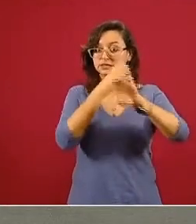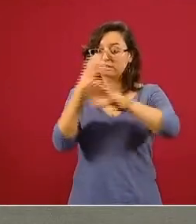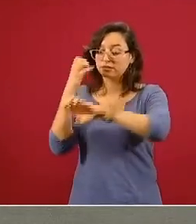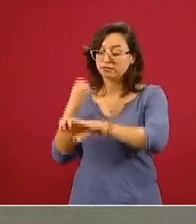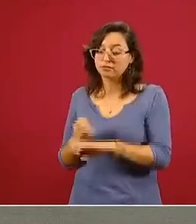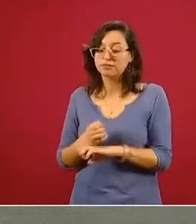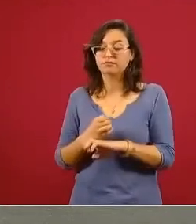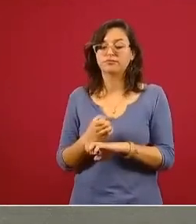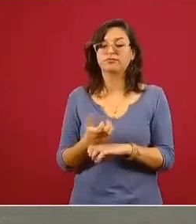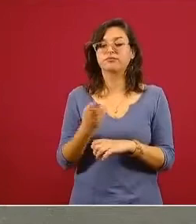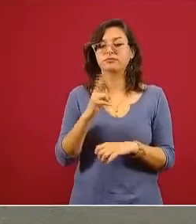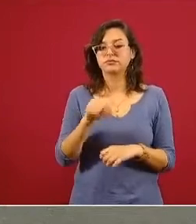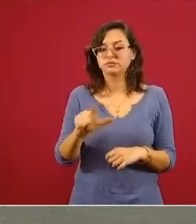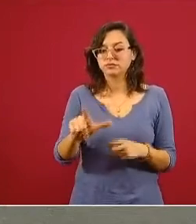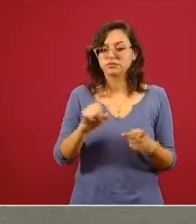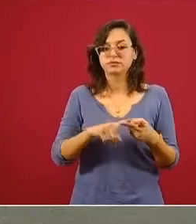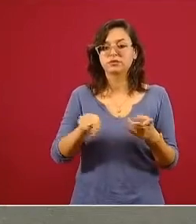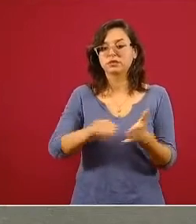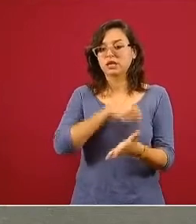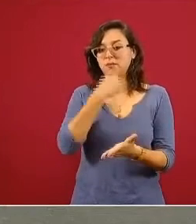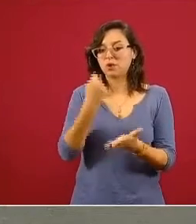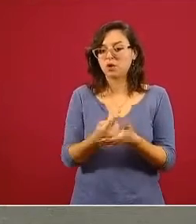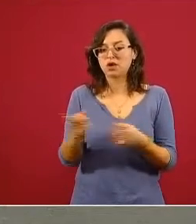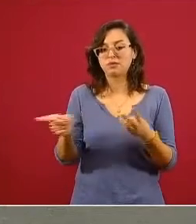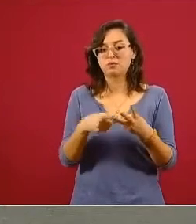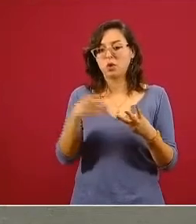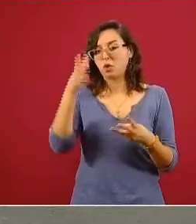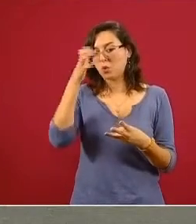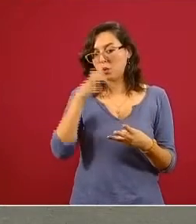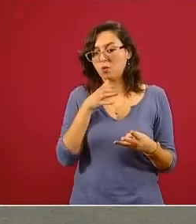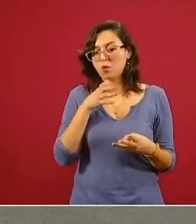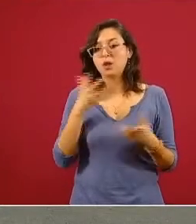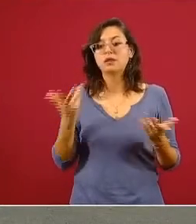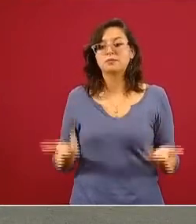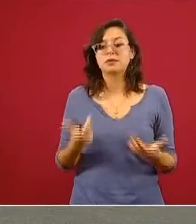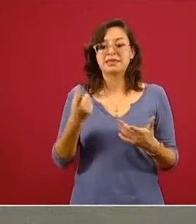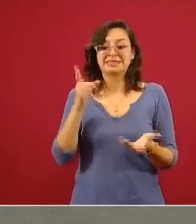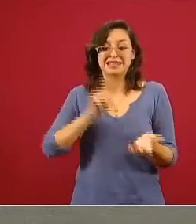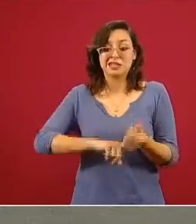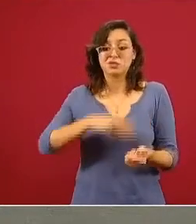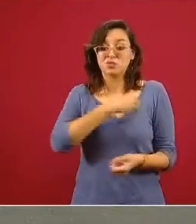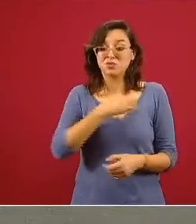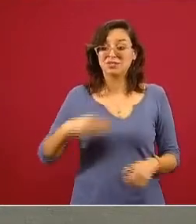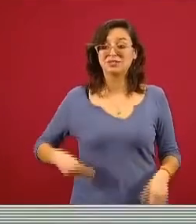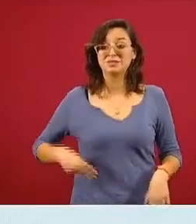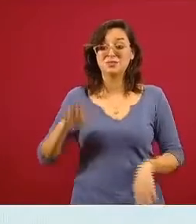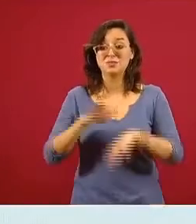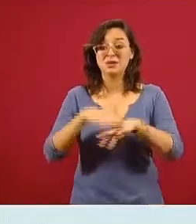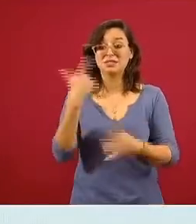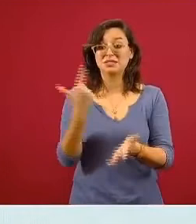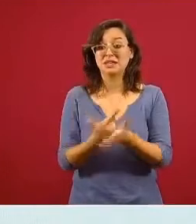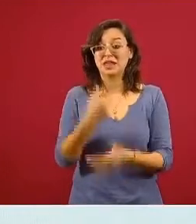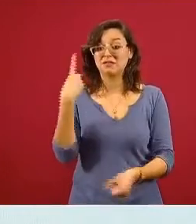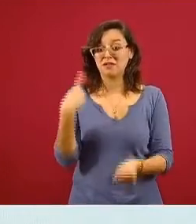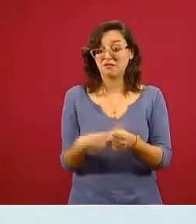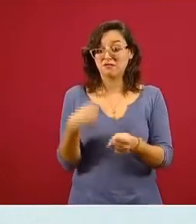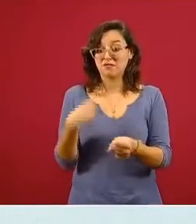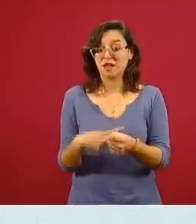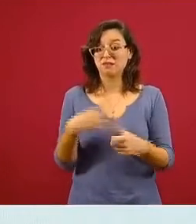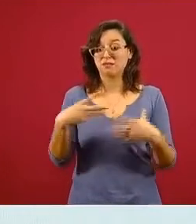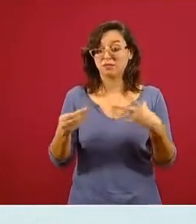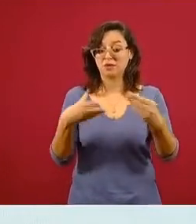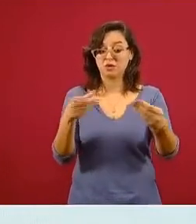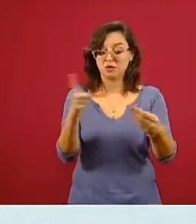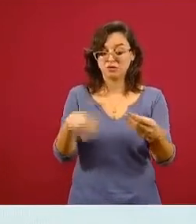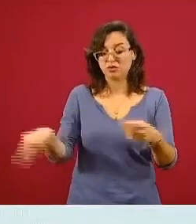estos estados, Nuevo León, Tamaulipas, Coahuila, y sobre todo en los municipios que acabamos de presentar, que